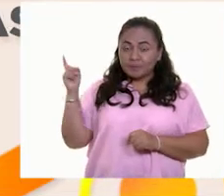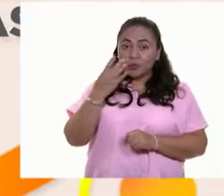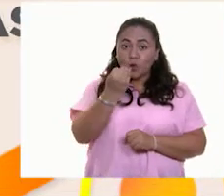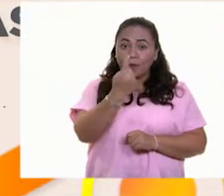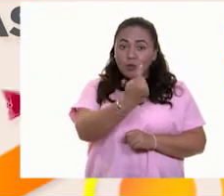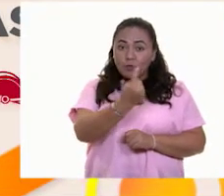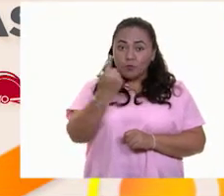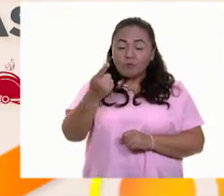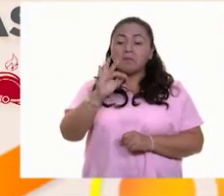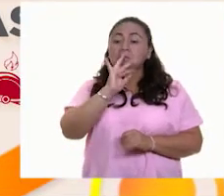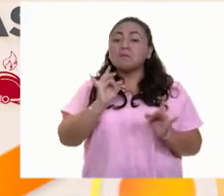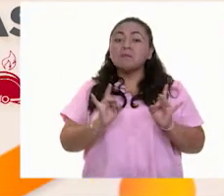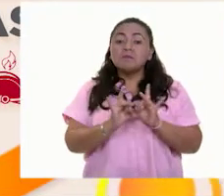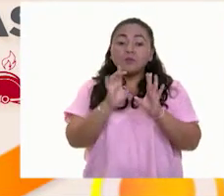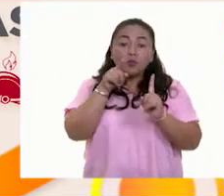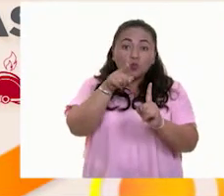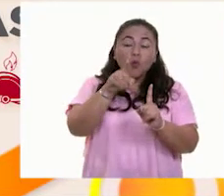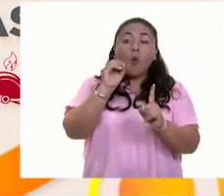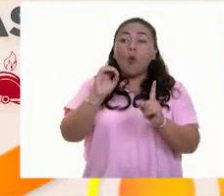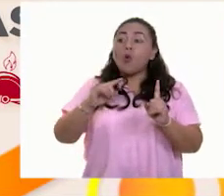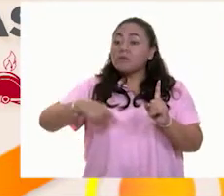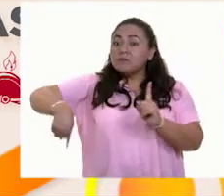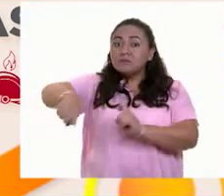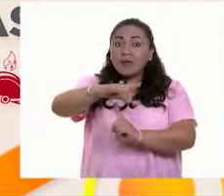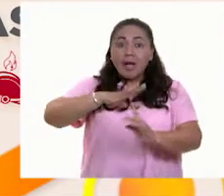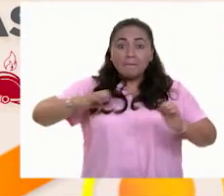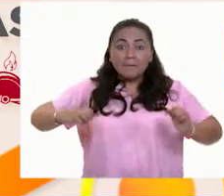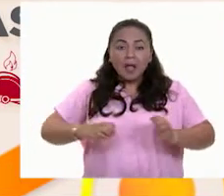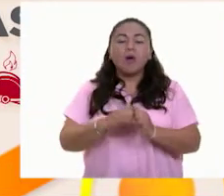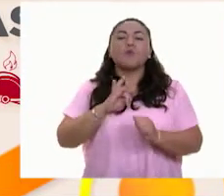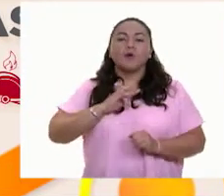o alguien cerca de ti tenga una emergencia.